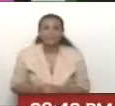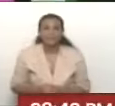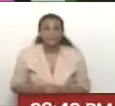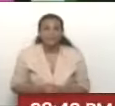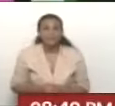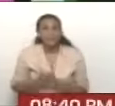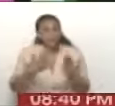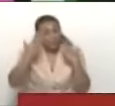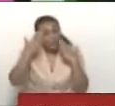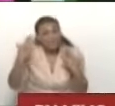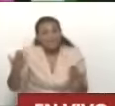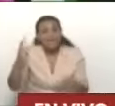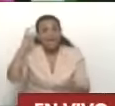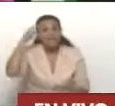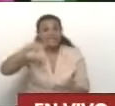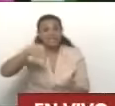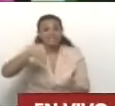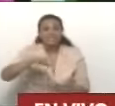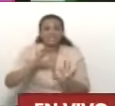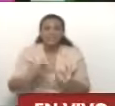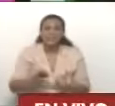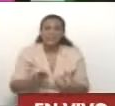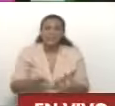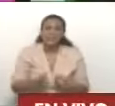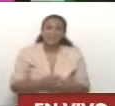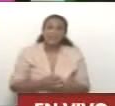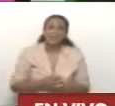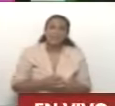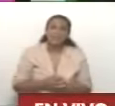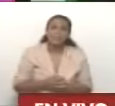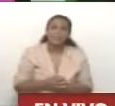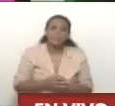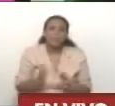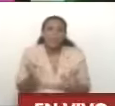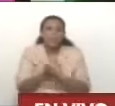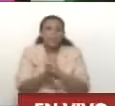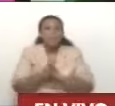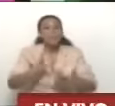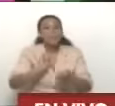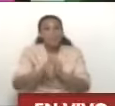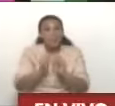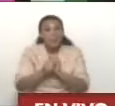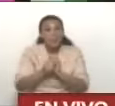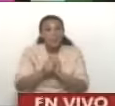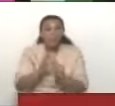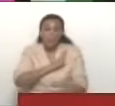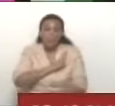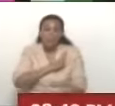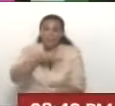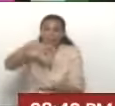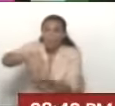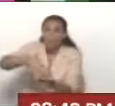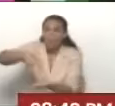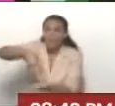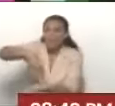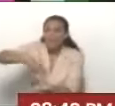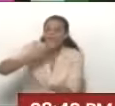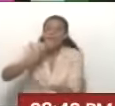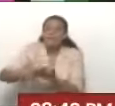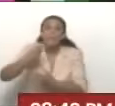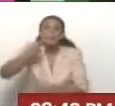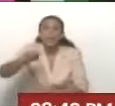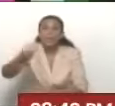Un placer tenerlo aquí. Bueno, hacerle un conteo sobre lo que es el deporte en el Estado Monagas. que gracias a las